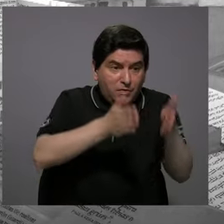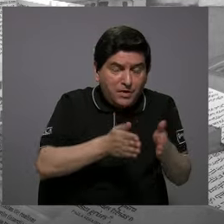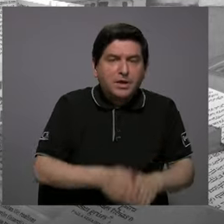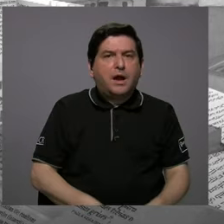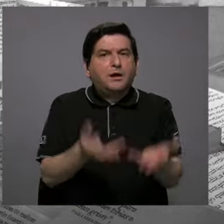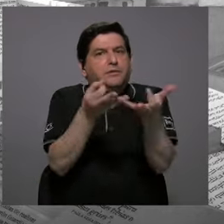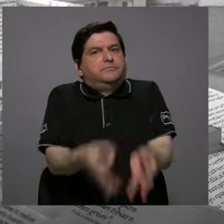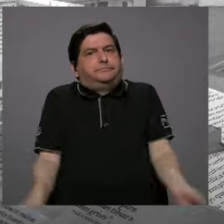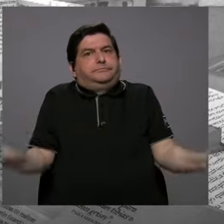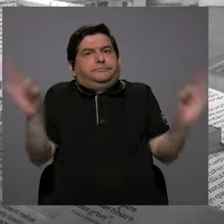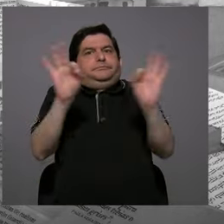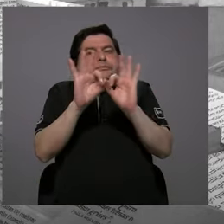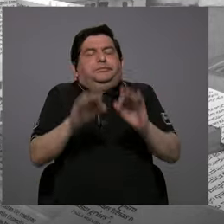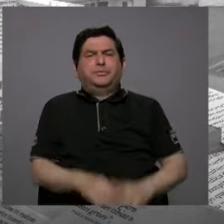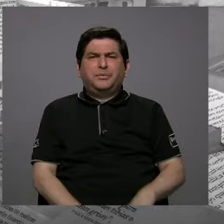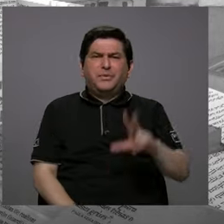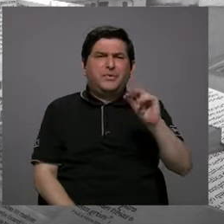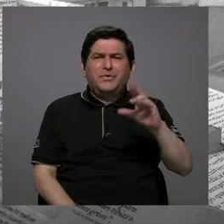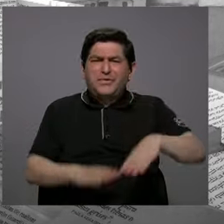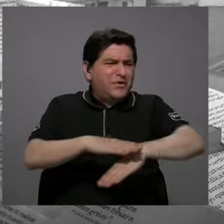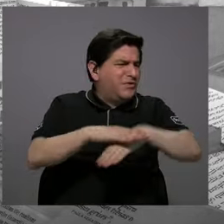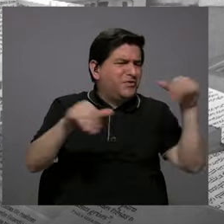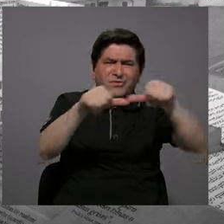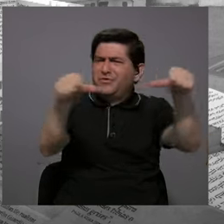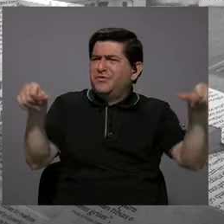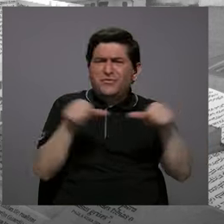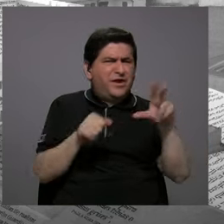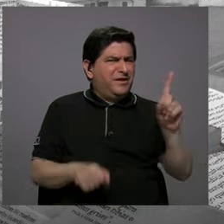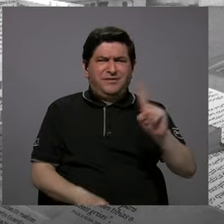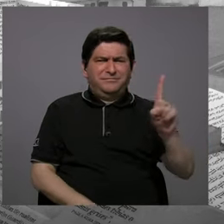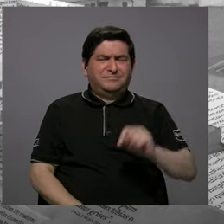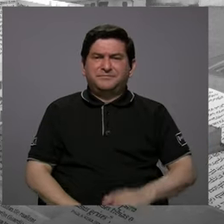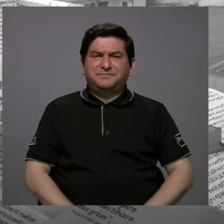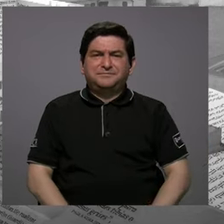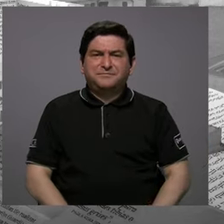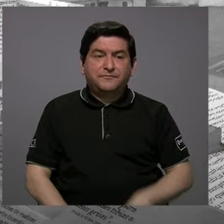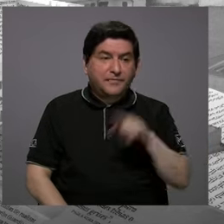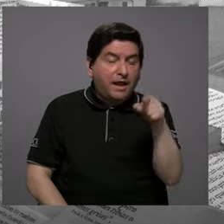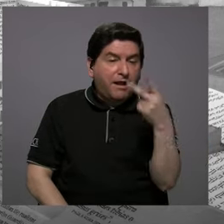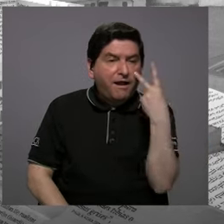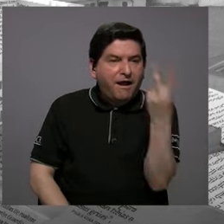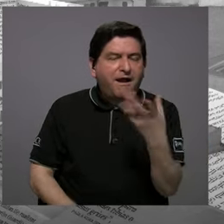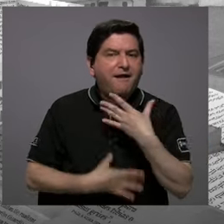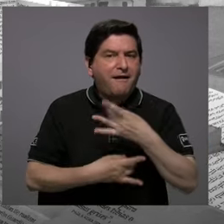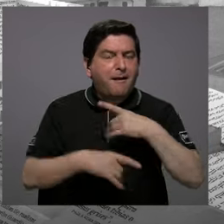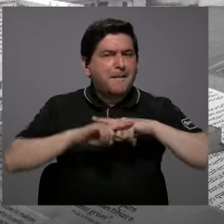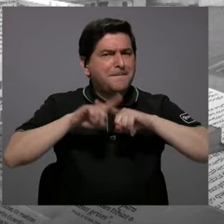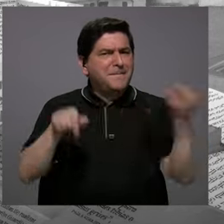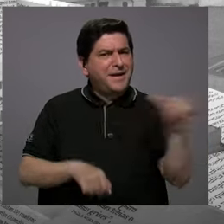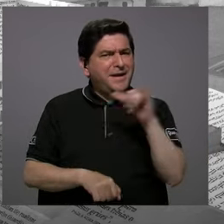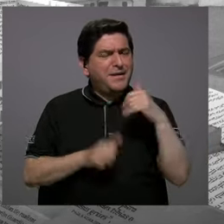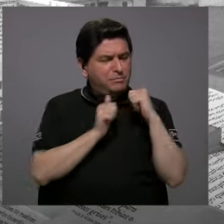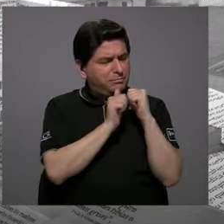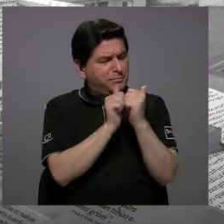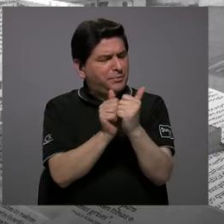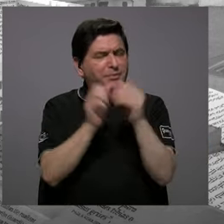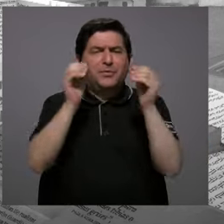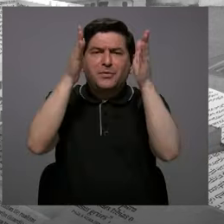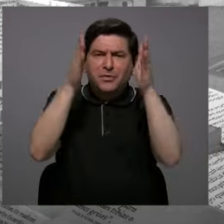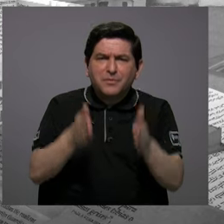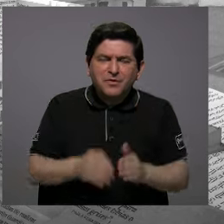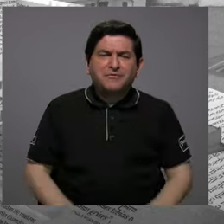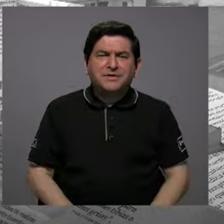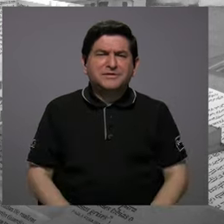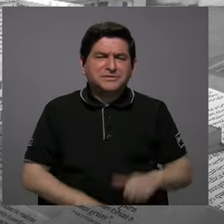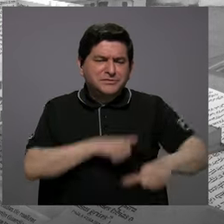es fundamental no hay que sacarla de las aulas todo lo contrario y en ello se ve el interés pero también acompañar a los docentes a